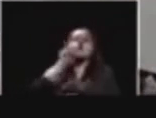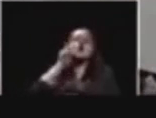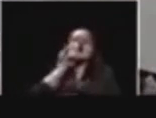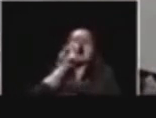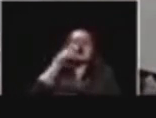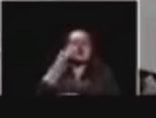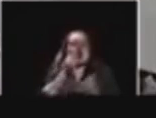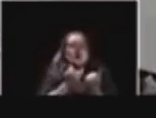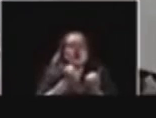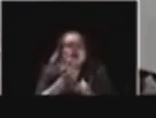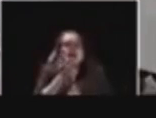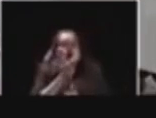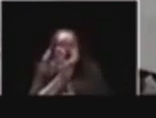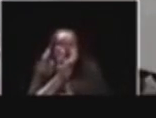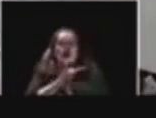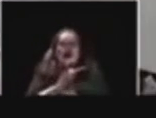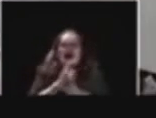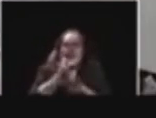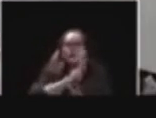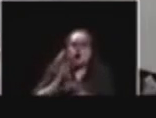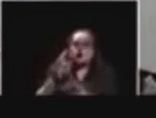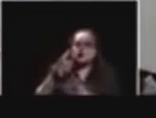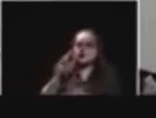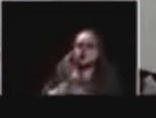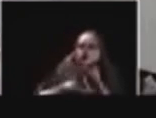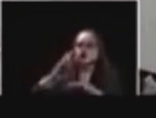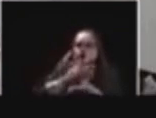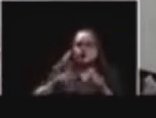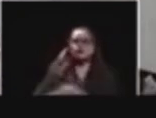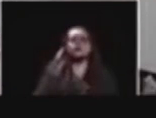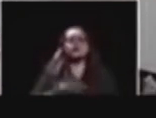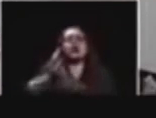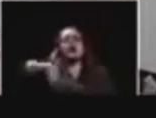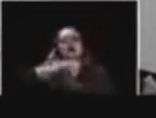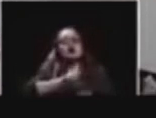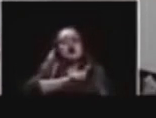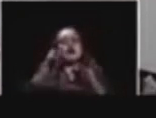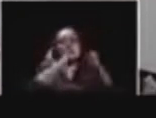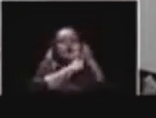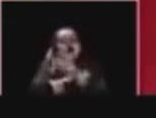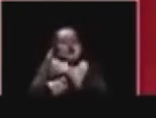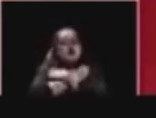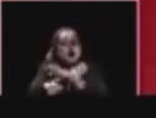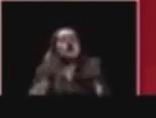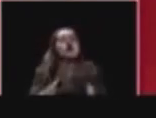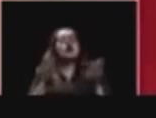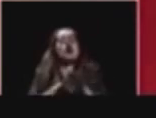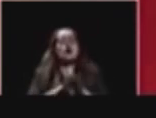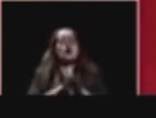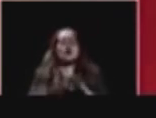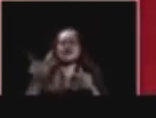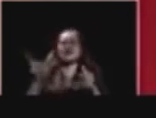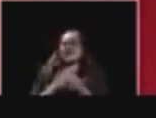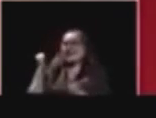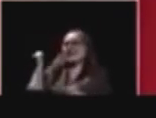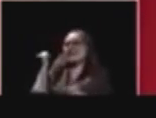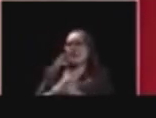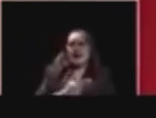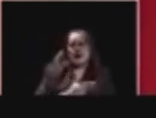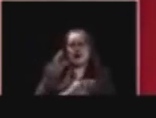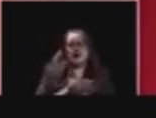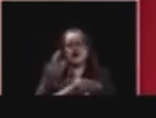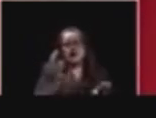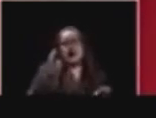las mujeres. Para nosotros, el derecho a la educación debe ejercerse desde la primera